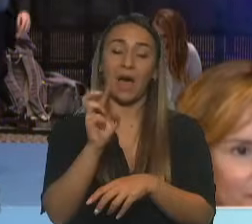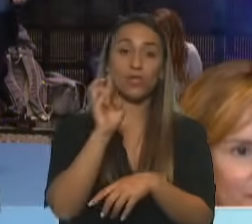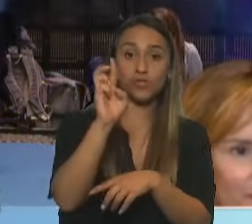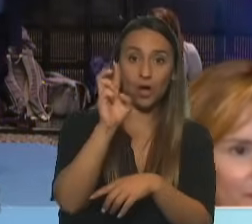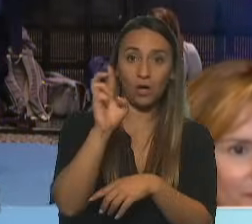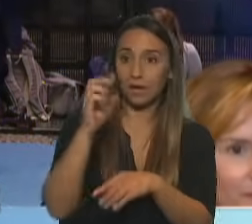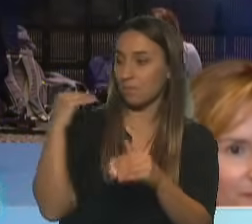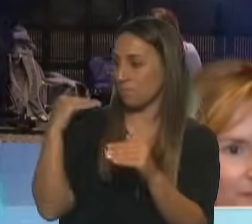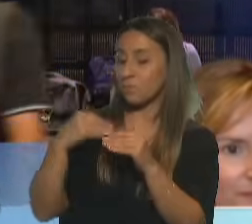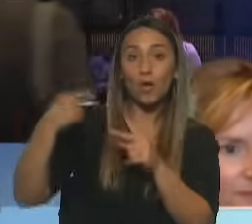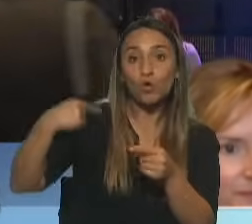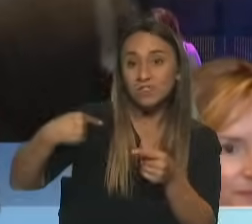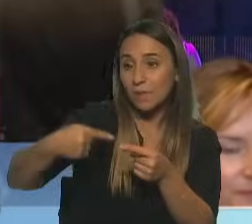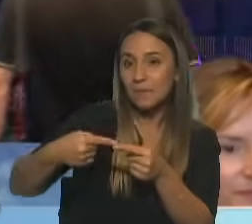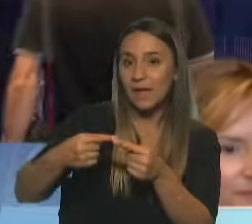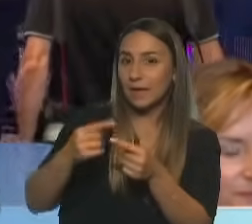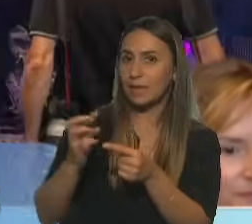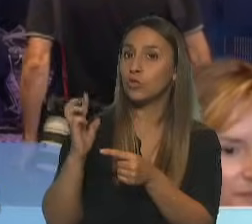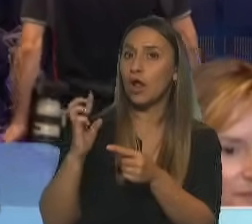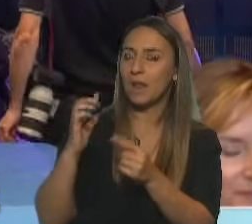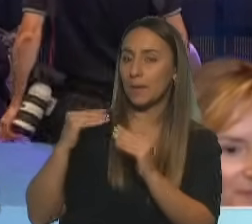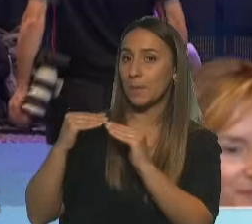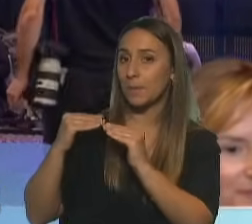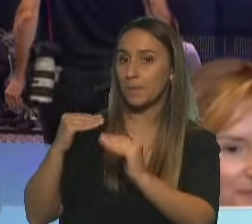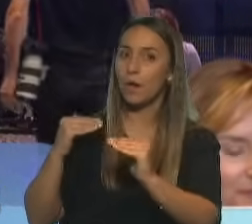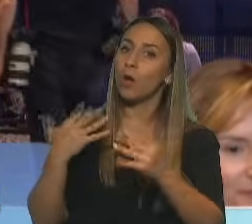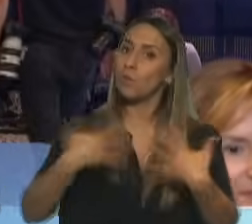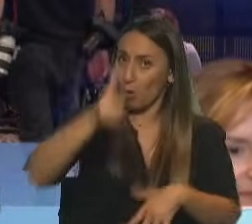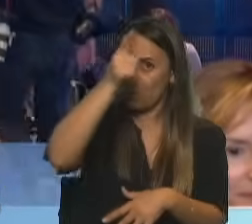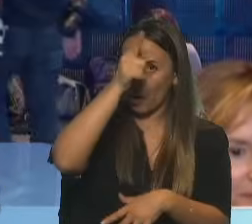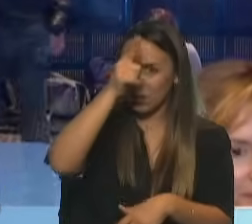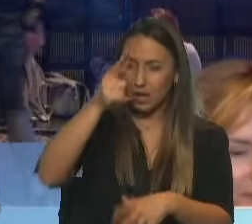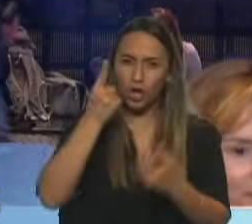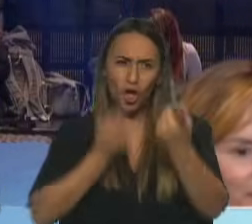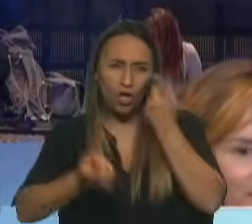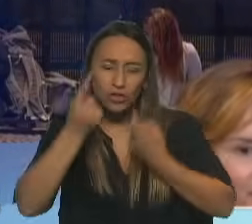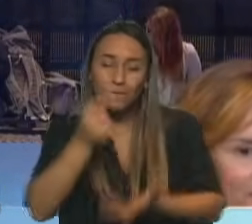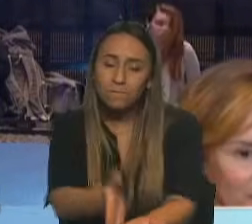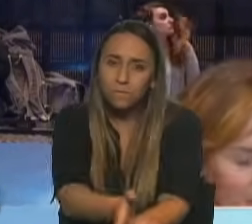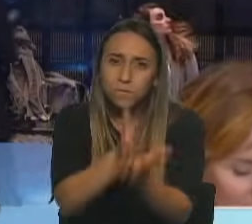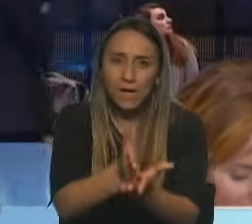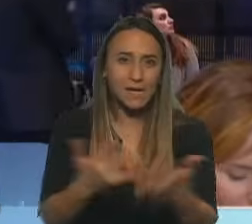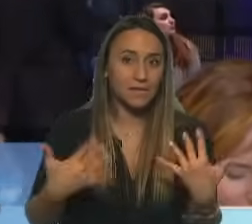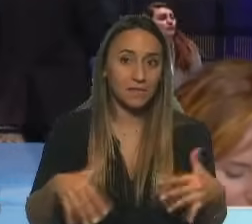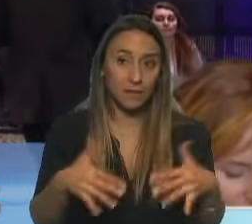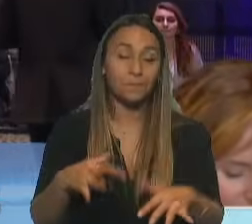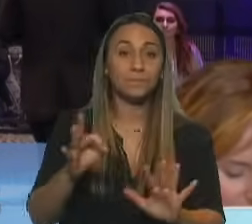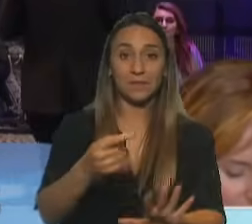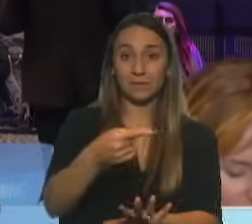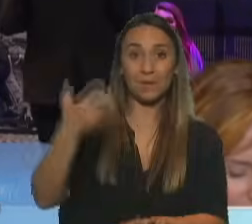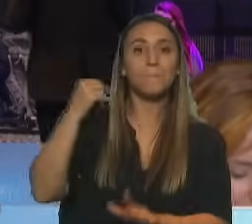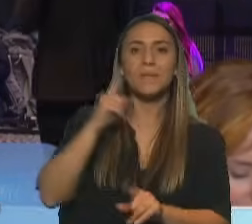estuvo quieto la última semana. A fuerza de mucho operativo, hay que Sí, decirlo, claro. de una presencia muy Absolutamente. fuerte. Venimos Sí. de una semana, por primero el